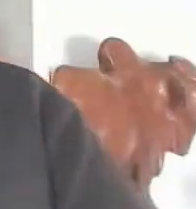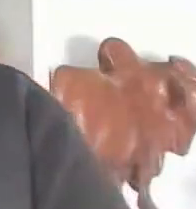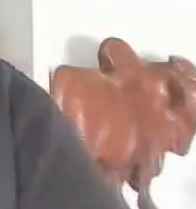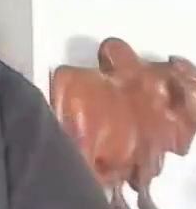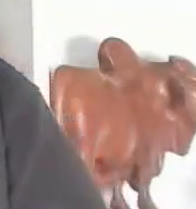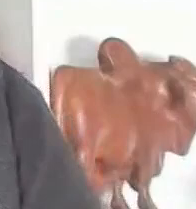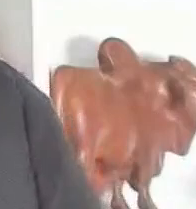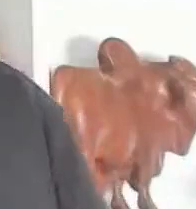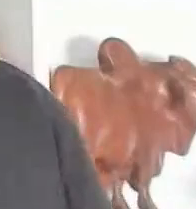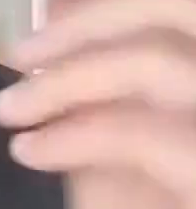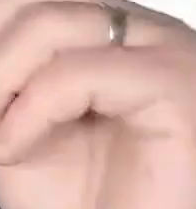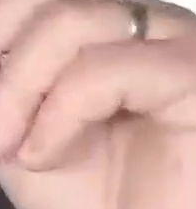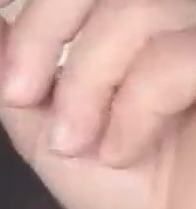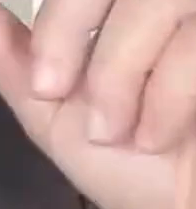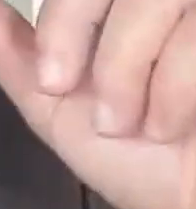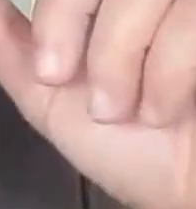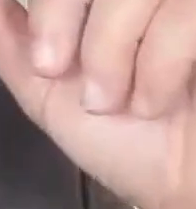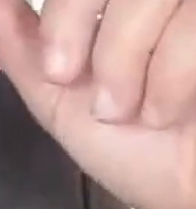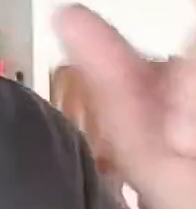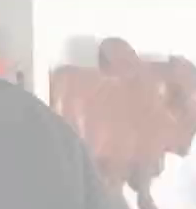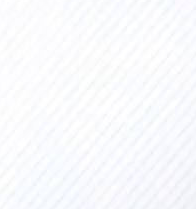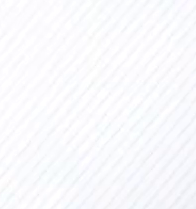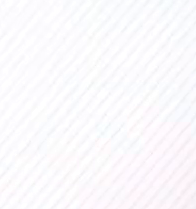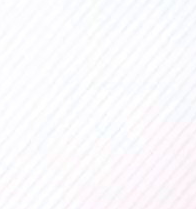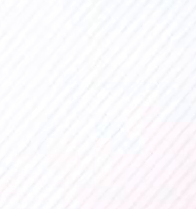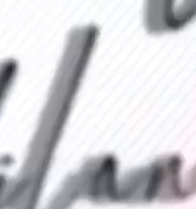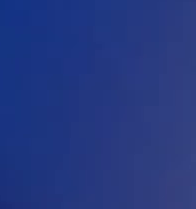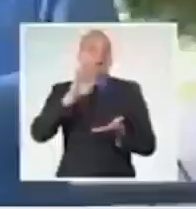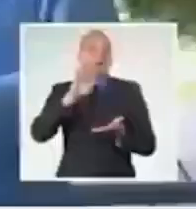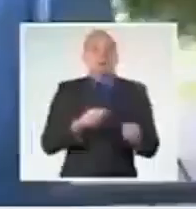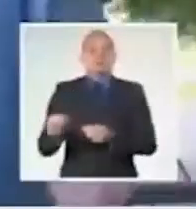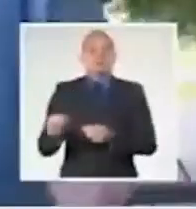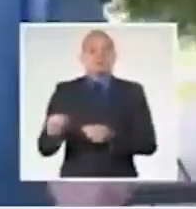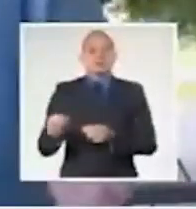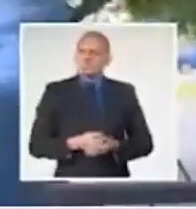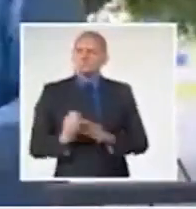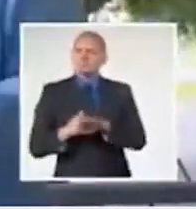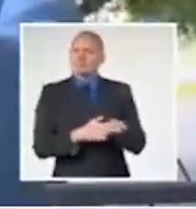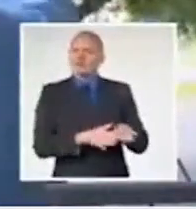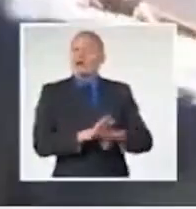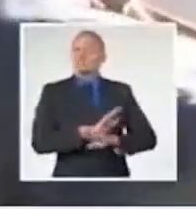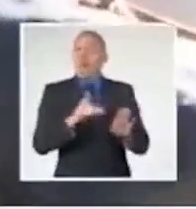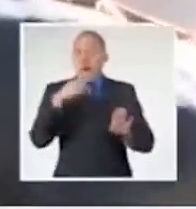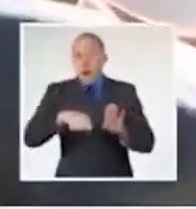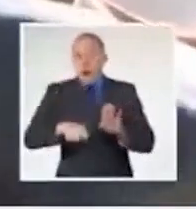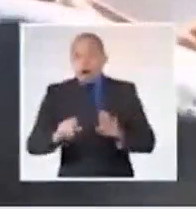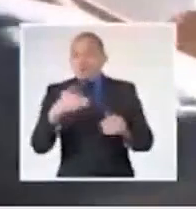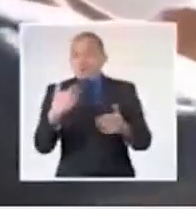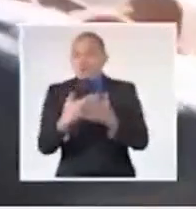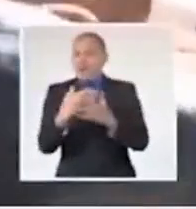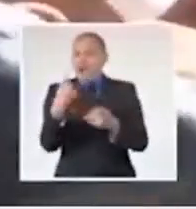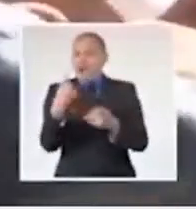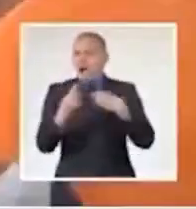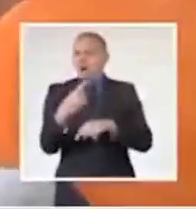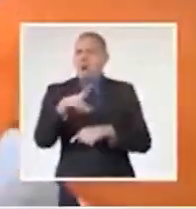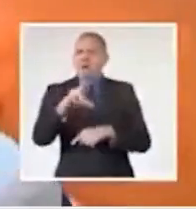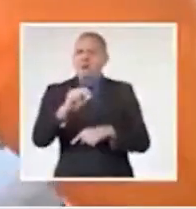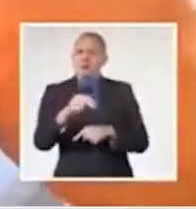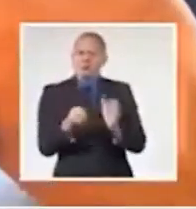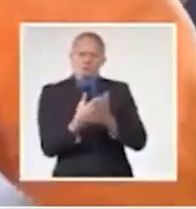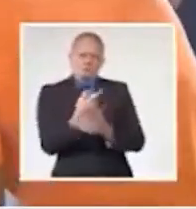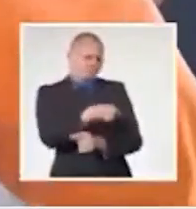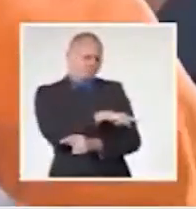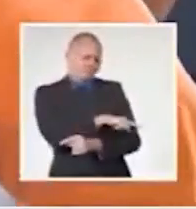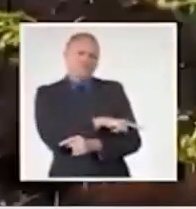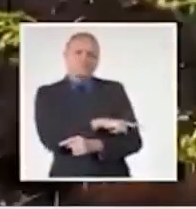bueno pero mario seguro conoce a la empresa cómo está bueno con muy nueva que los impactos no los podemos la despenalización del tema del